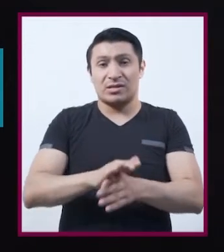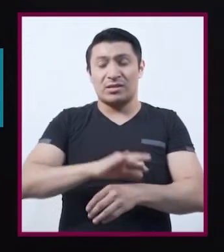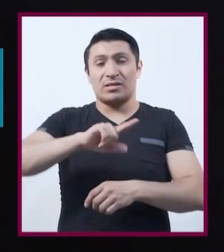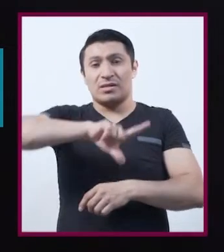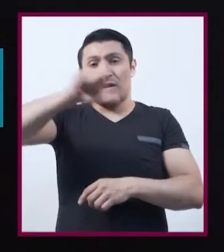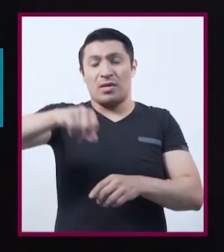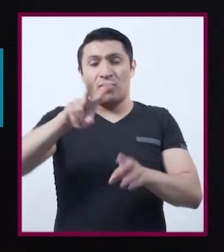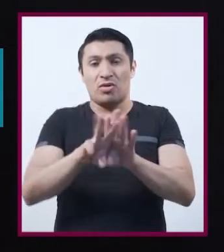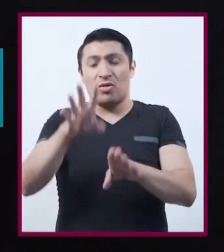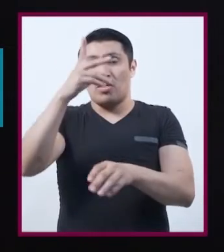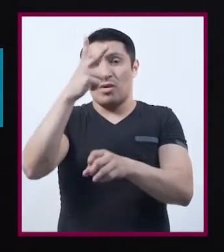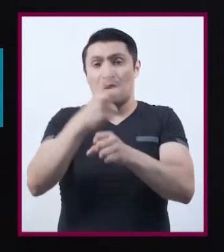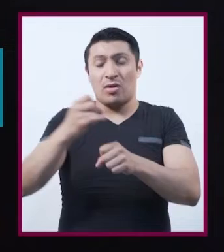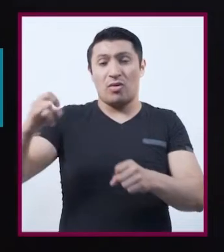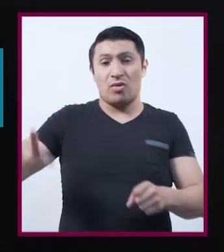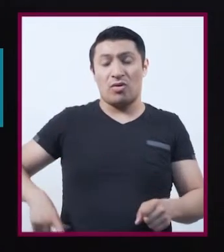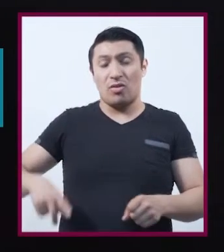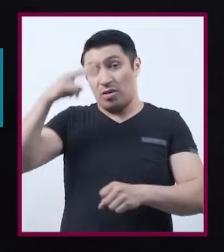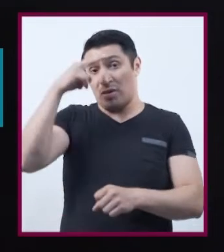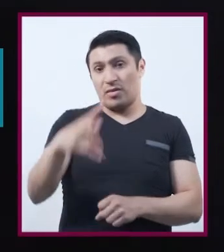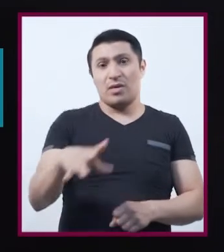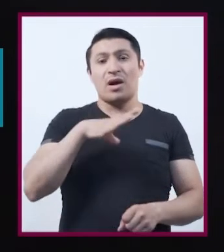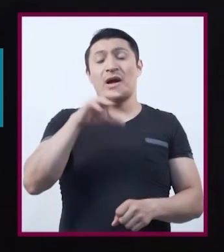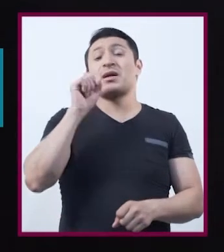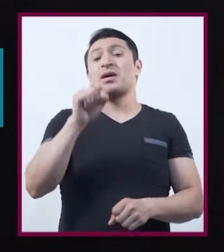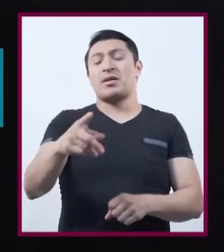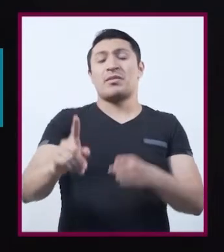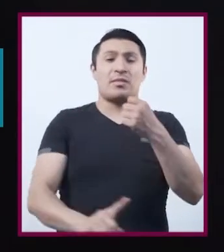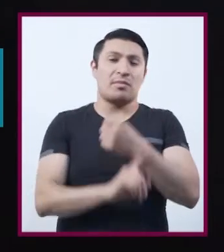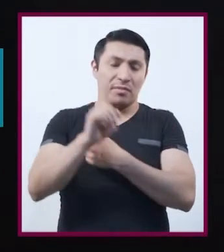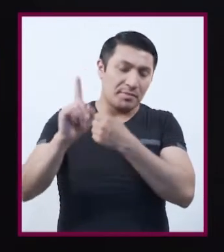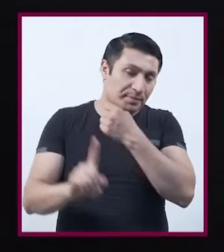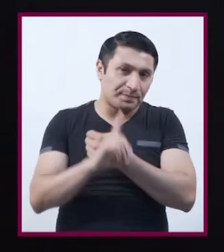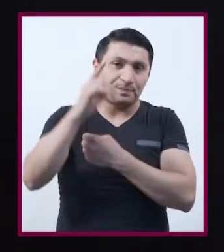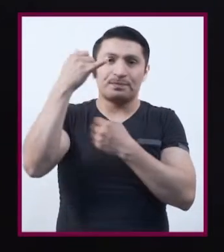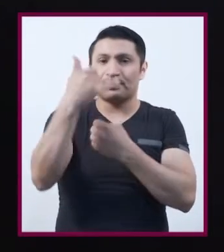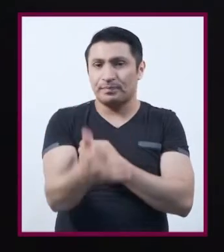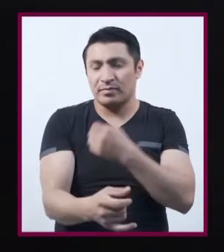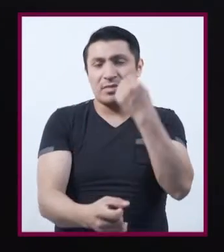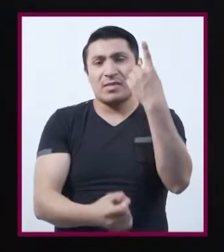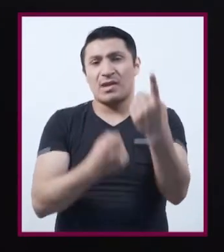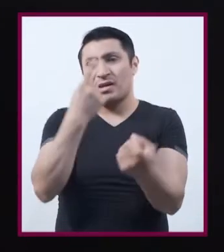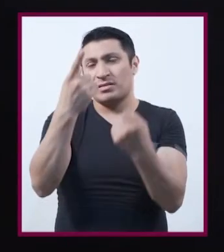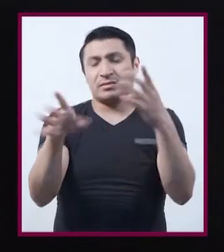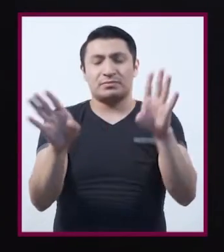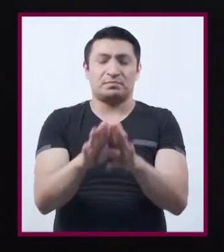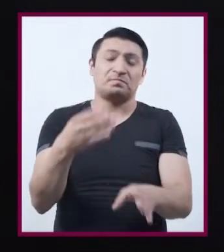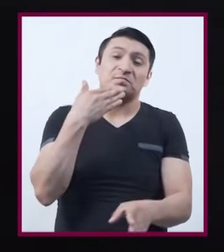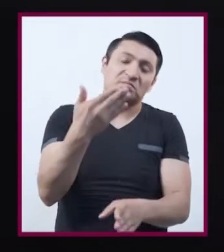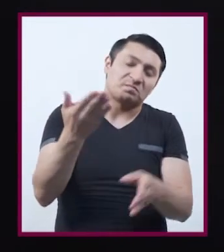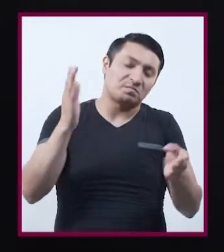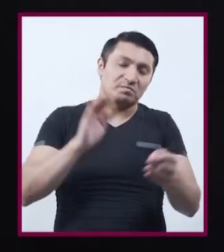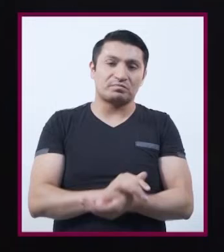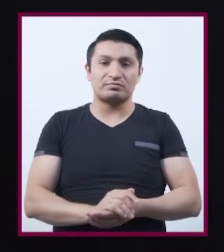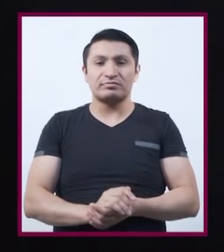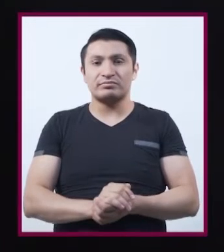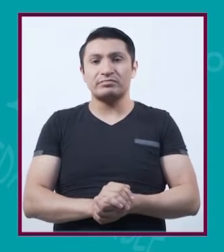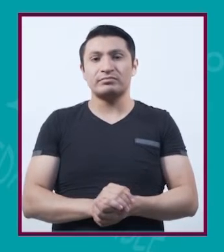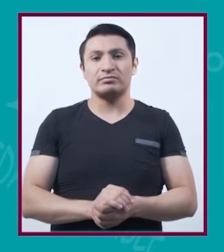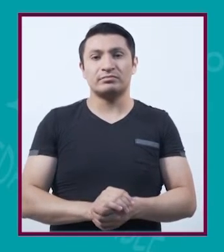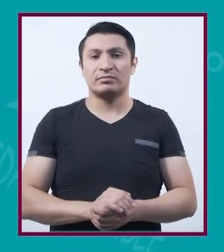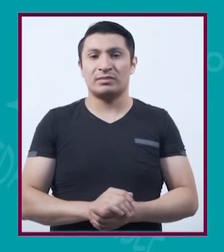años después comenzó el llamado Segundo Imperio Mexicano, en el que también hubo problemas y, por supuesto, alguno que otro